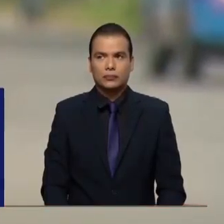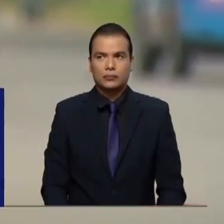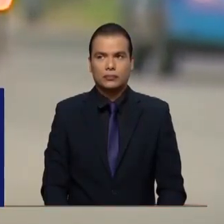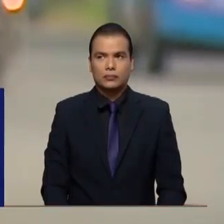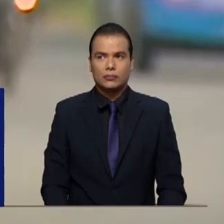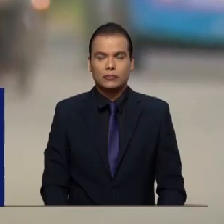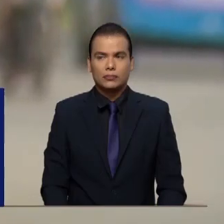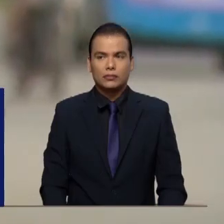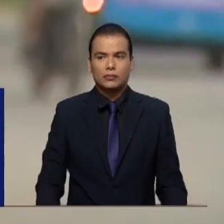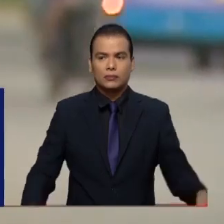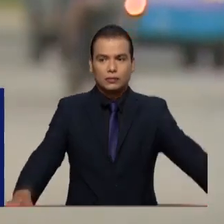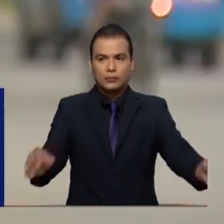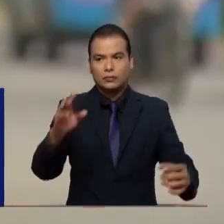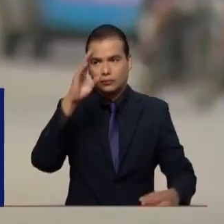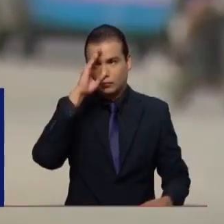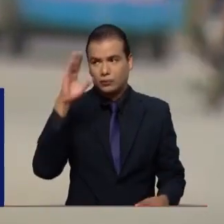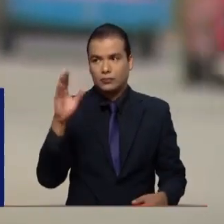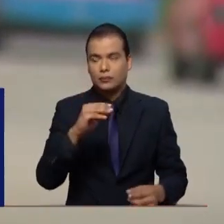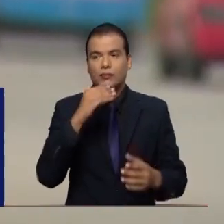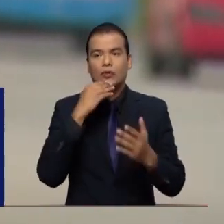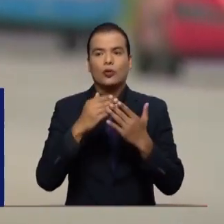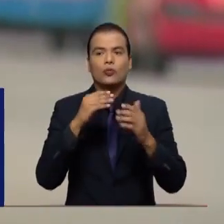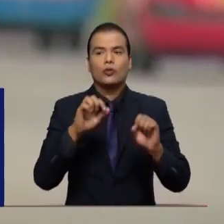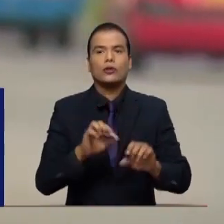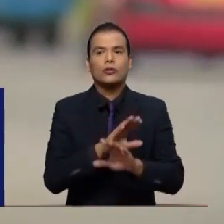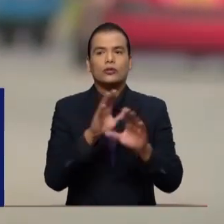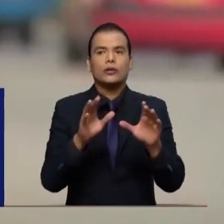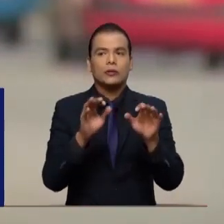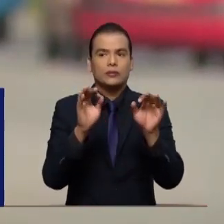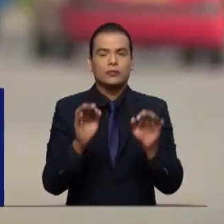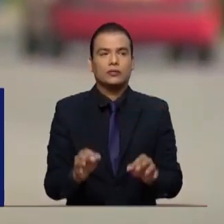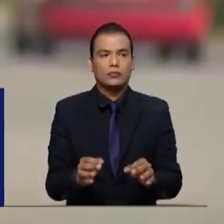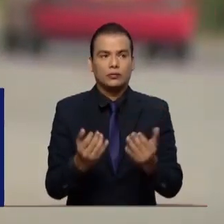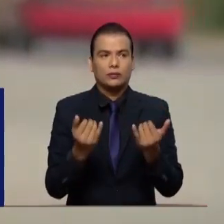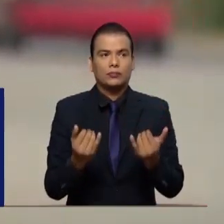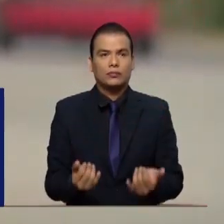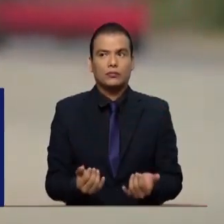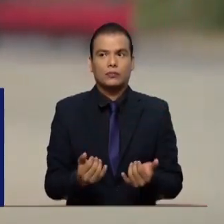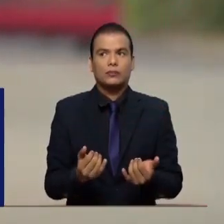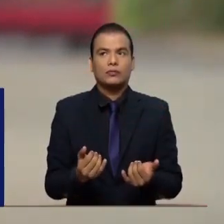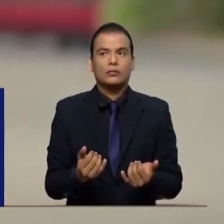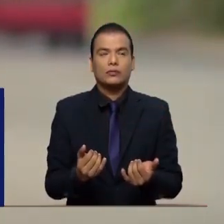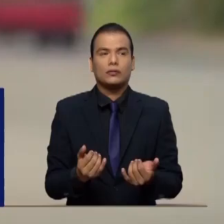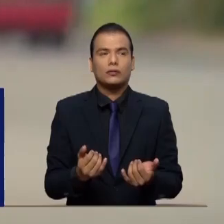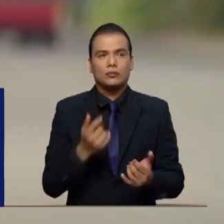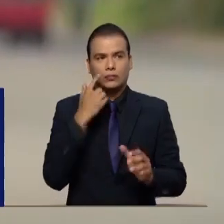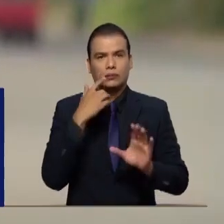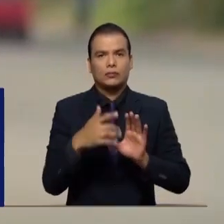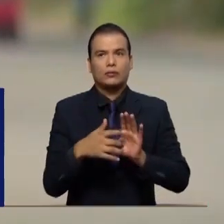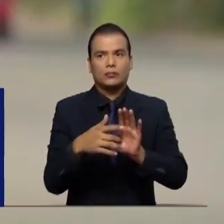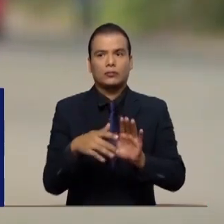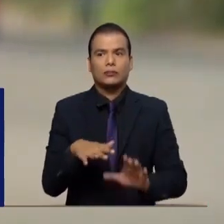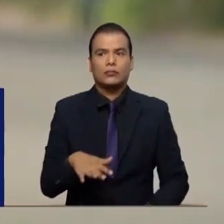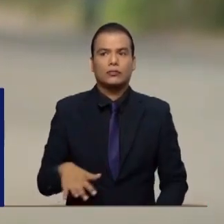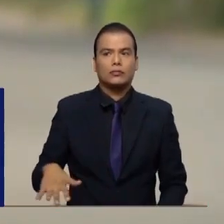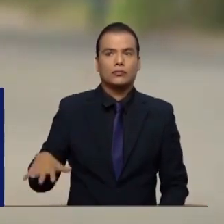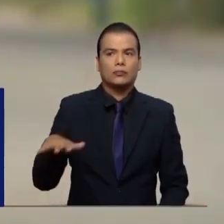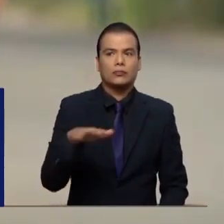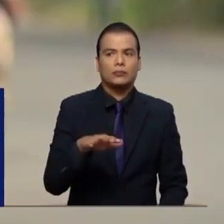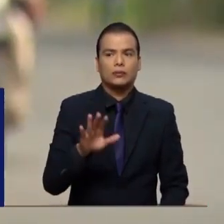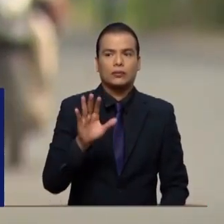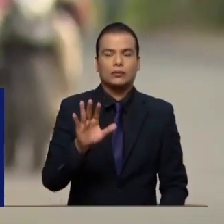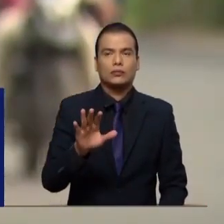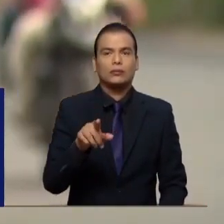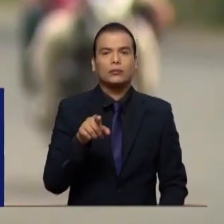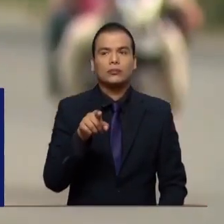Hola Gigi, televidentes, muy buenos días. Estamos ubicados justamente donde este vehículo cargado con explosivos, hasta el momento las autoridades